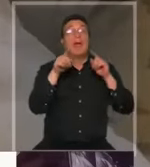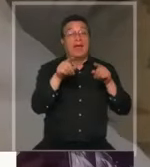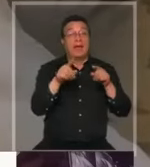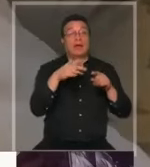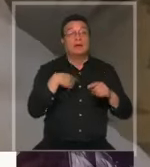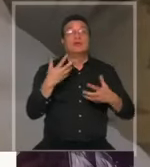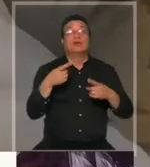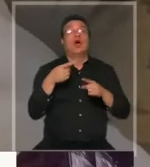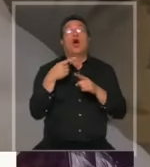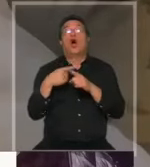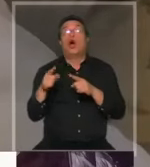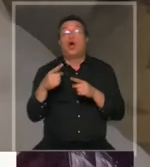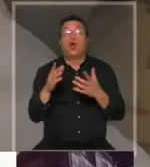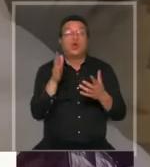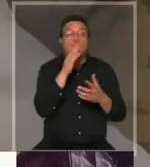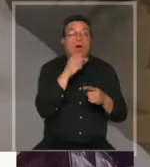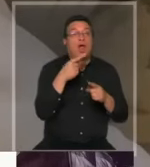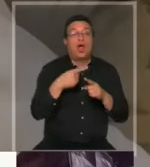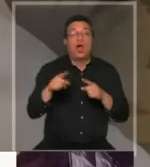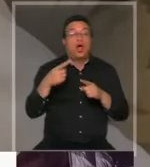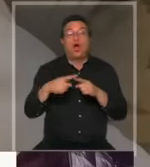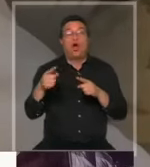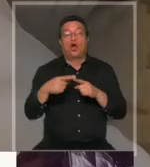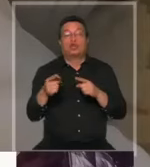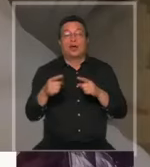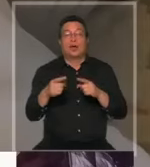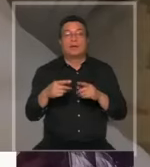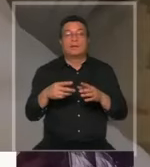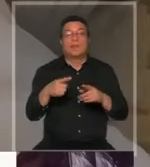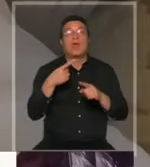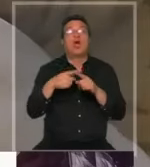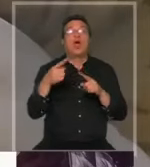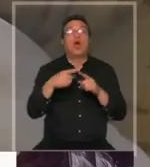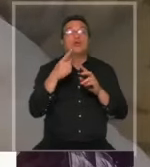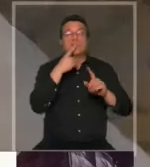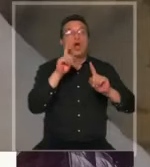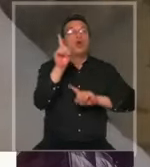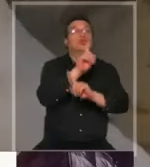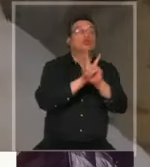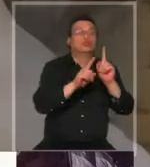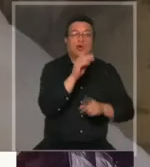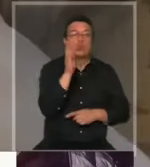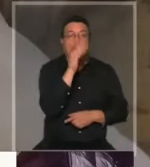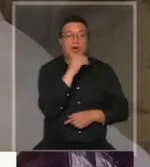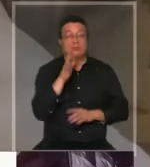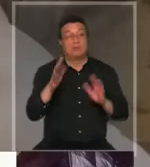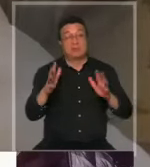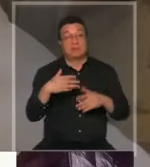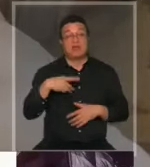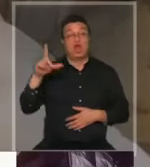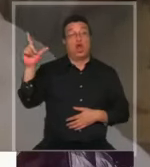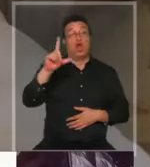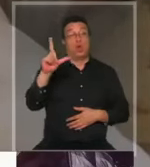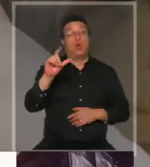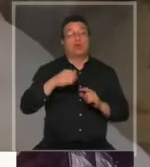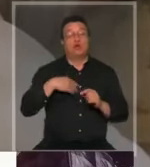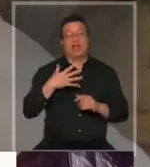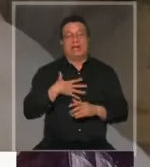otra... No hay como otra justificación. Yo, a más tardar el lunes, quiero tener pagada esa